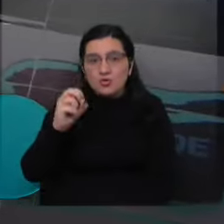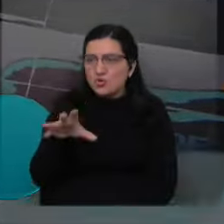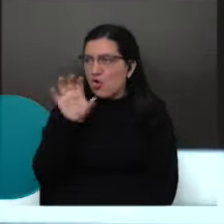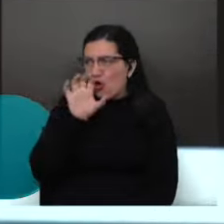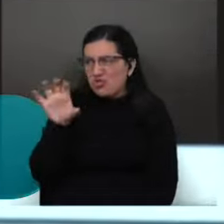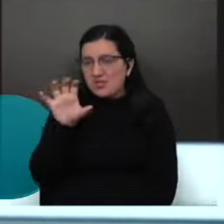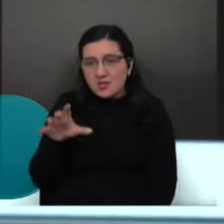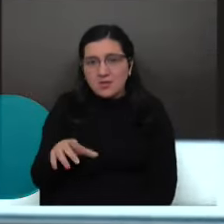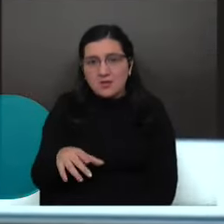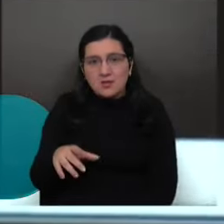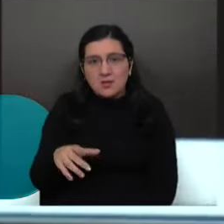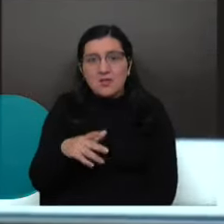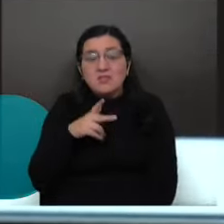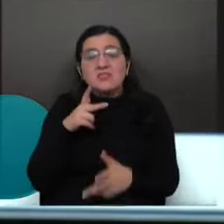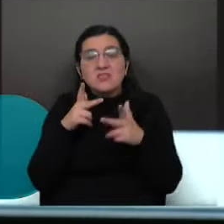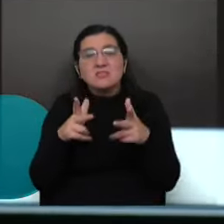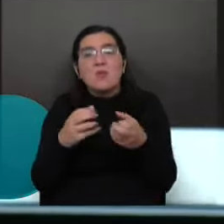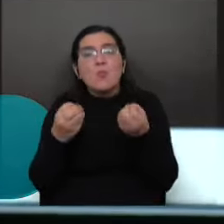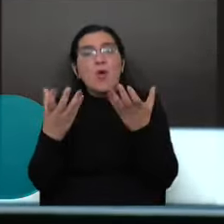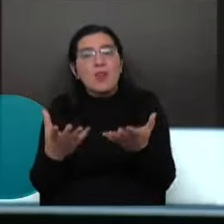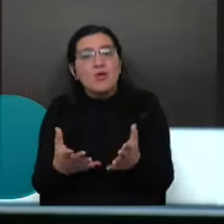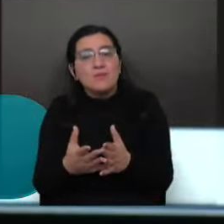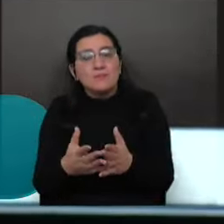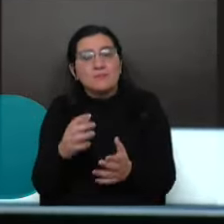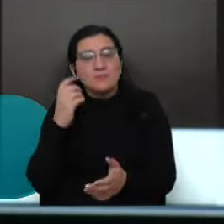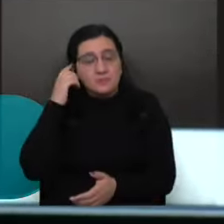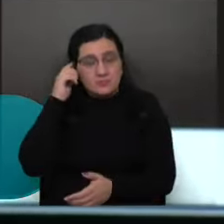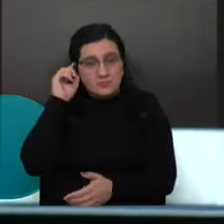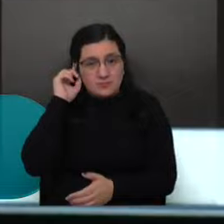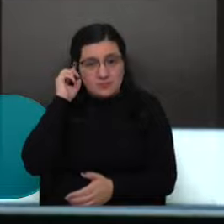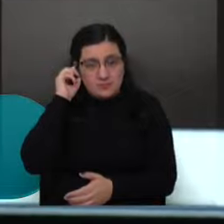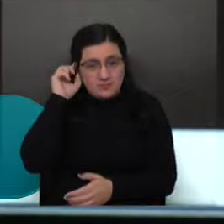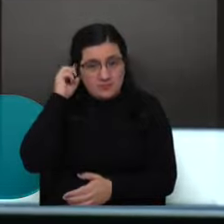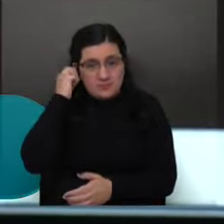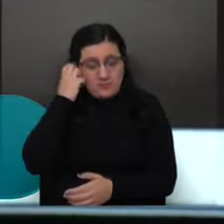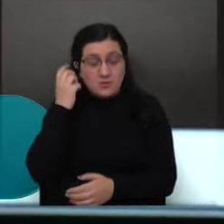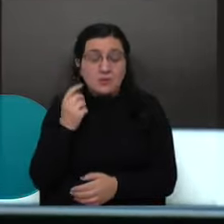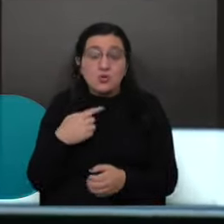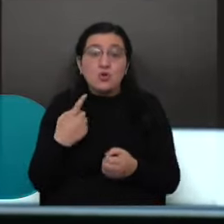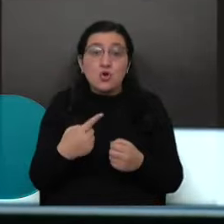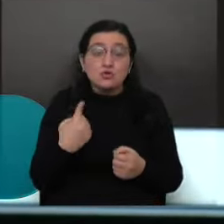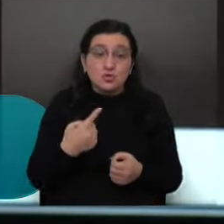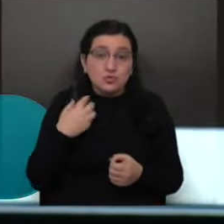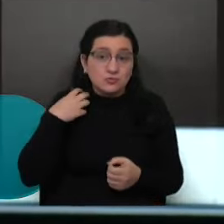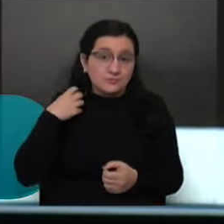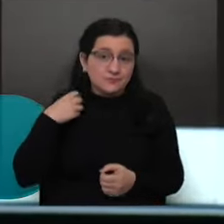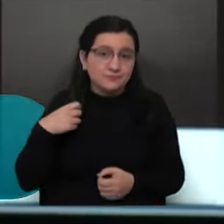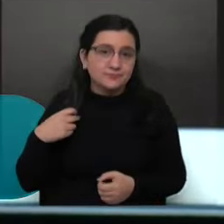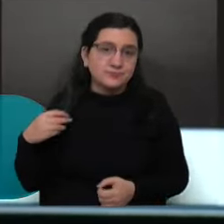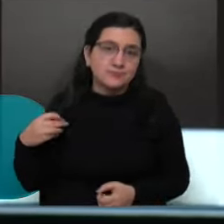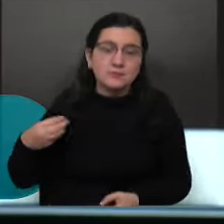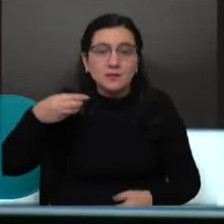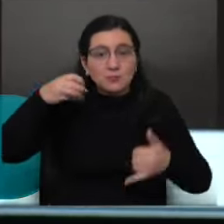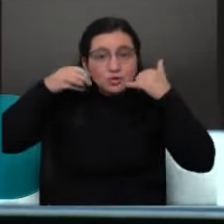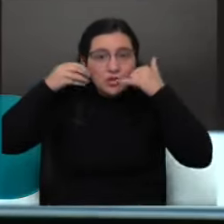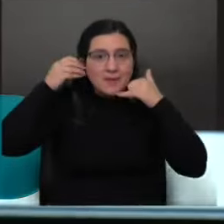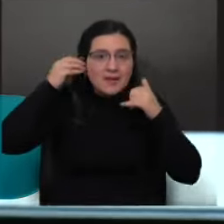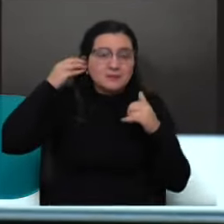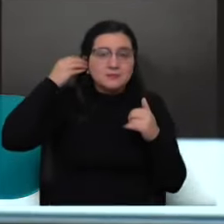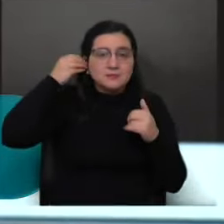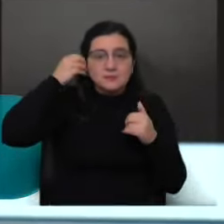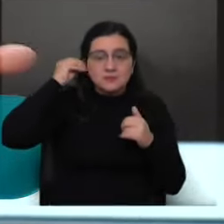ese día Alvarito al aire dice Bueno quiero porque nosotros en 3 a0 como la gran la mayoría de las transmisiones llam más gol en el